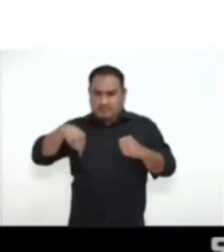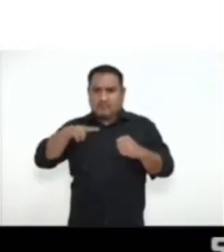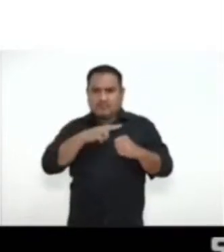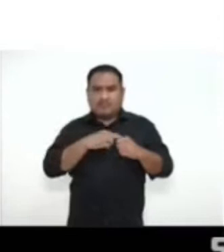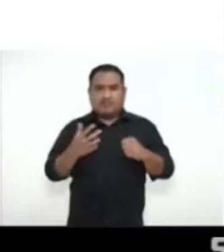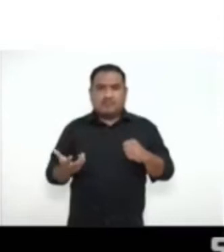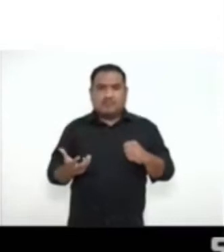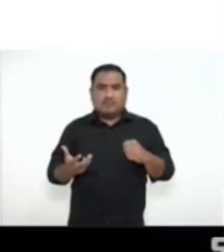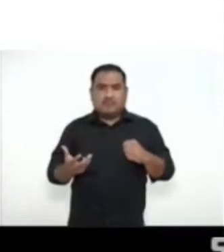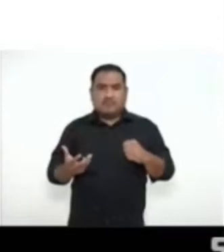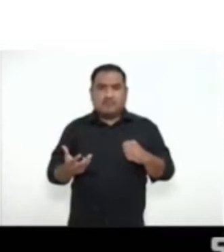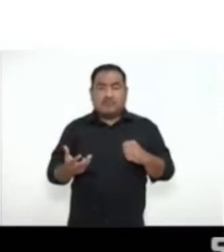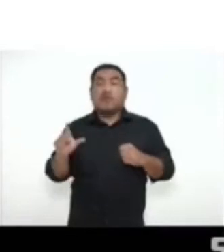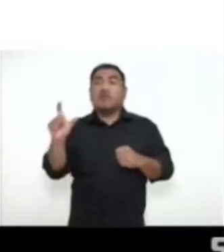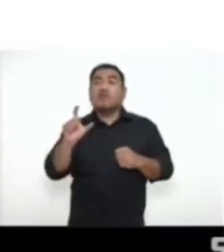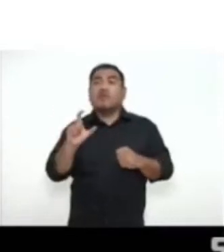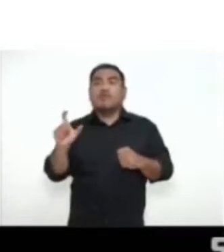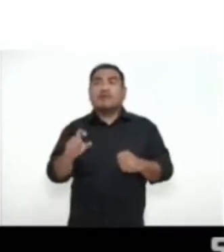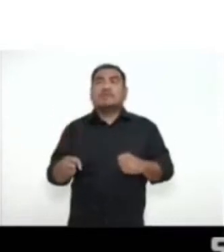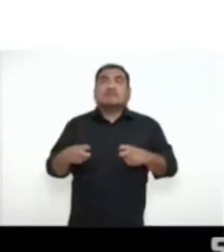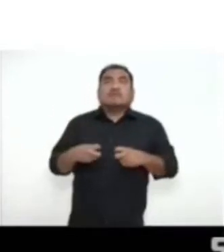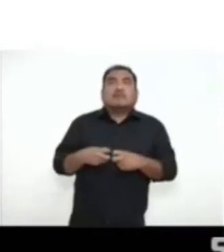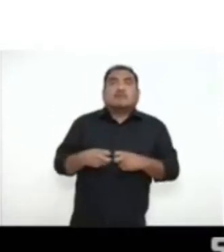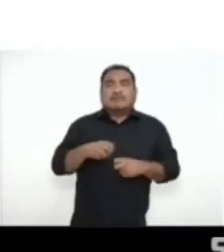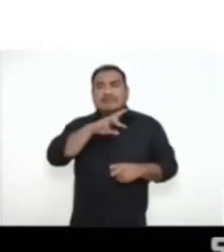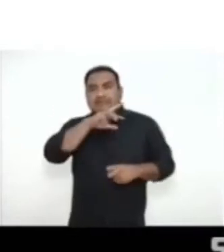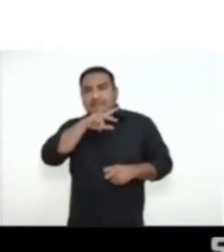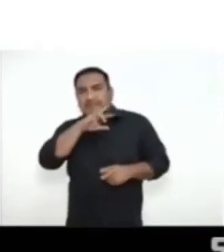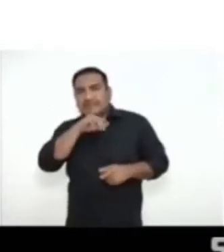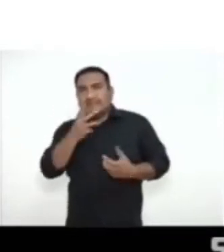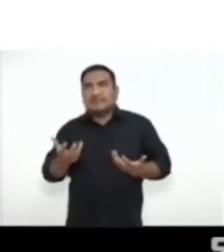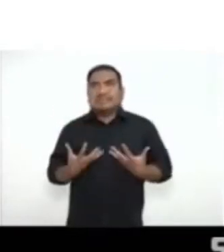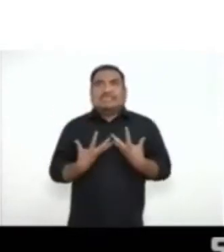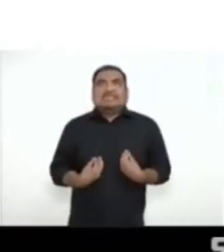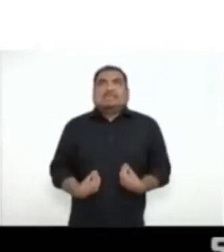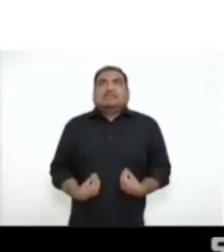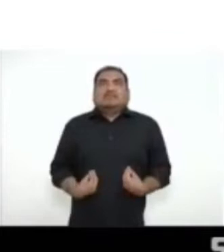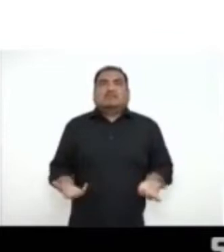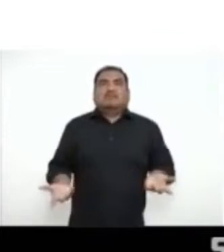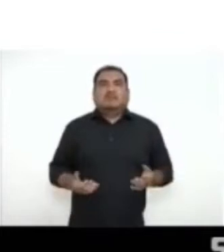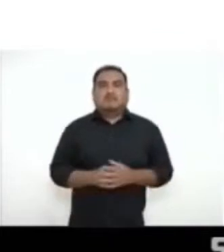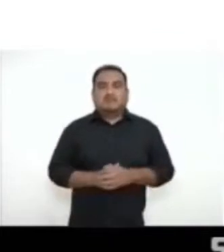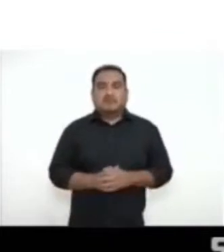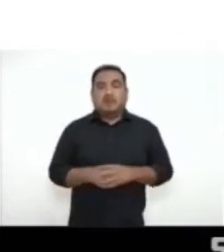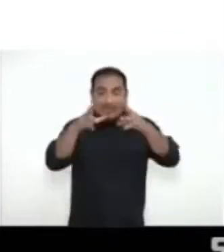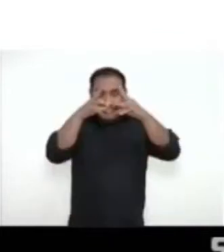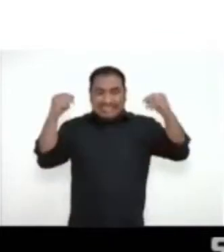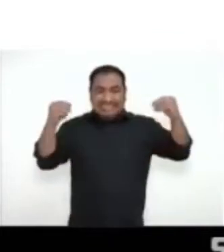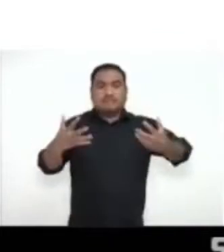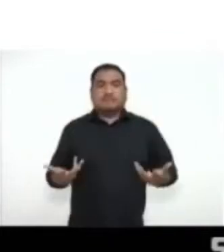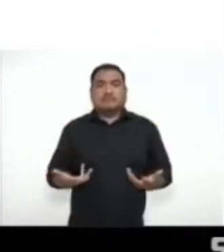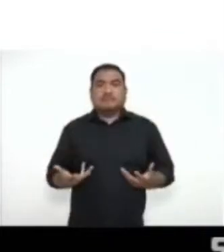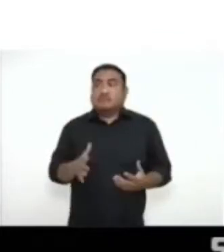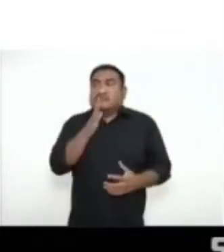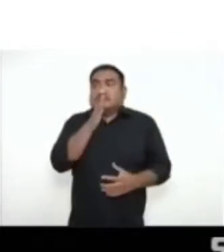nosotros, si estamos con temor, con angustia, con desesperación,